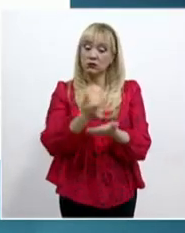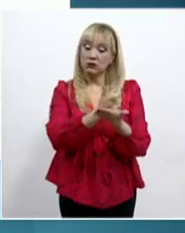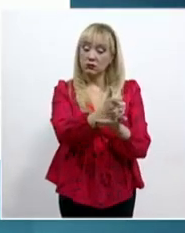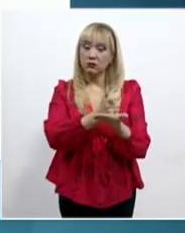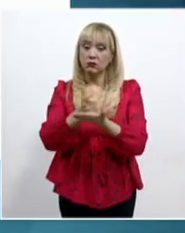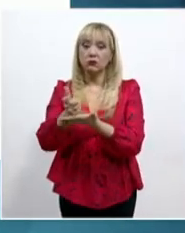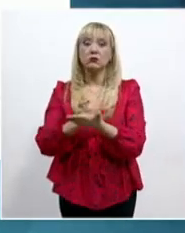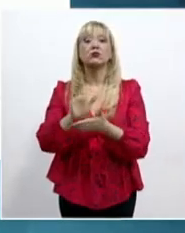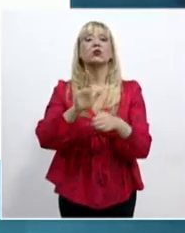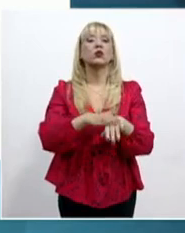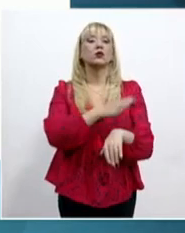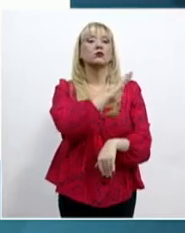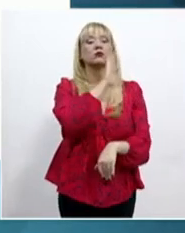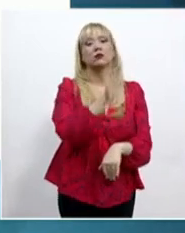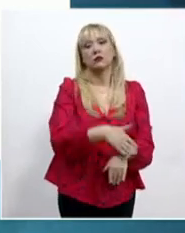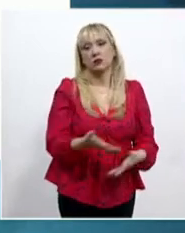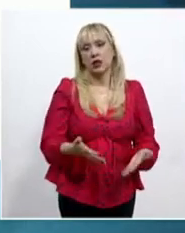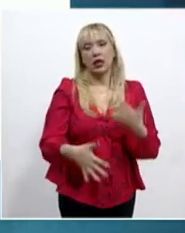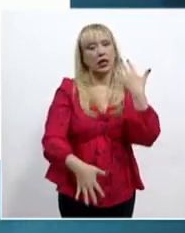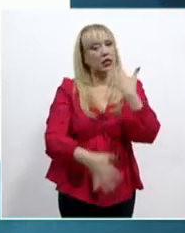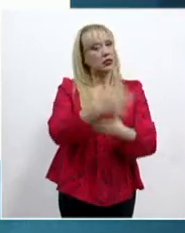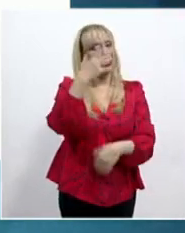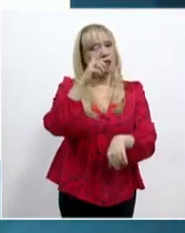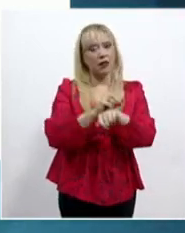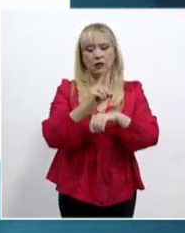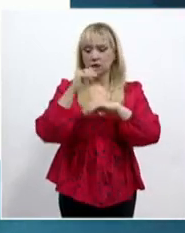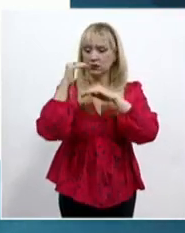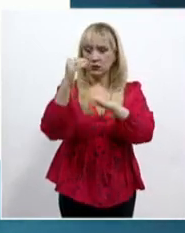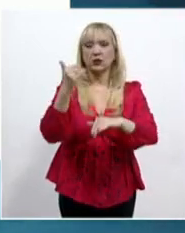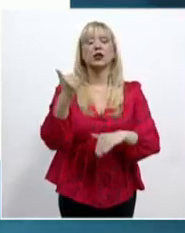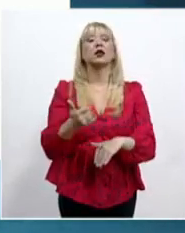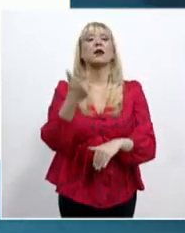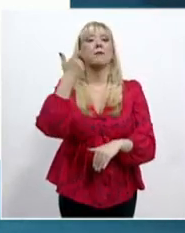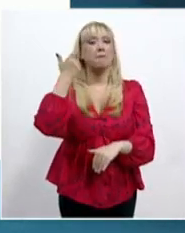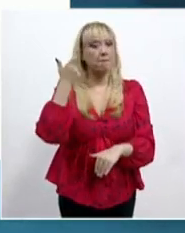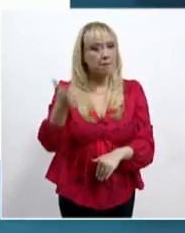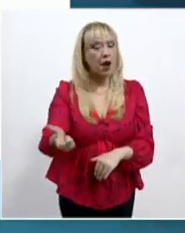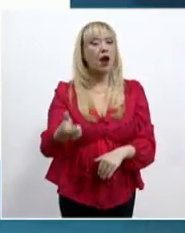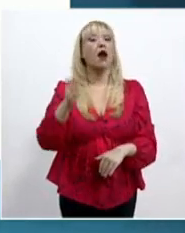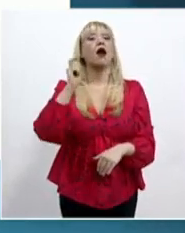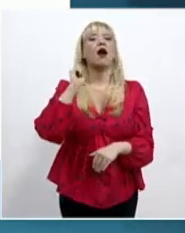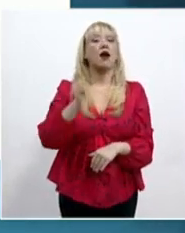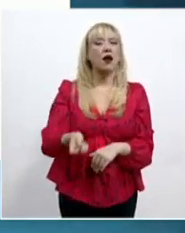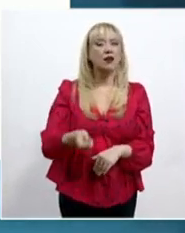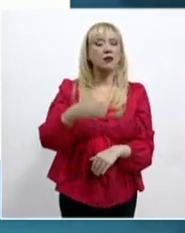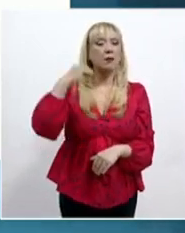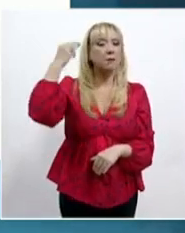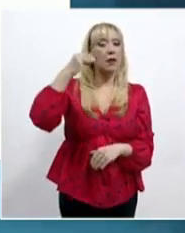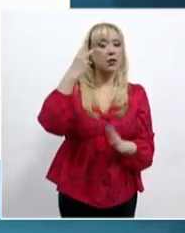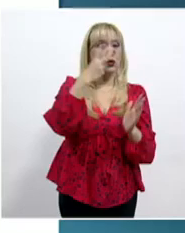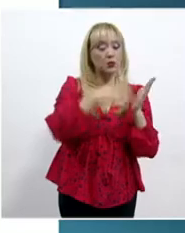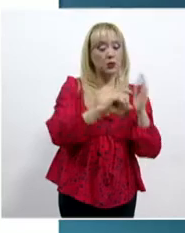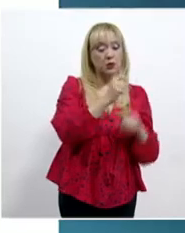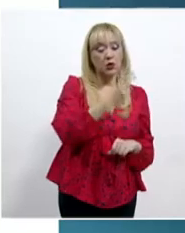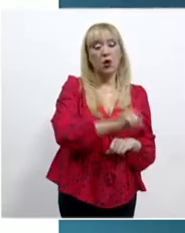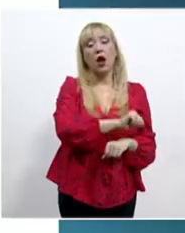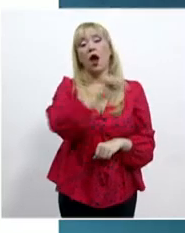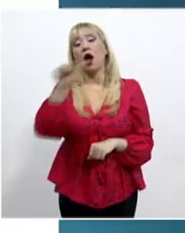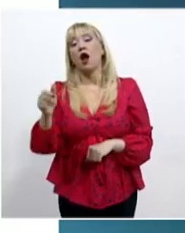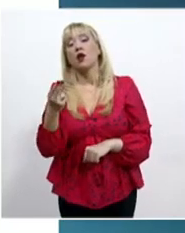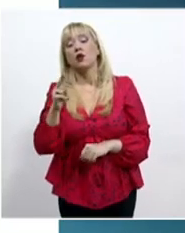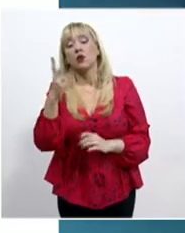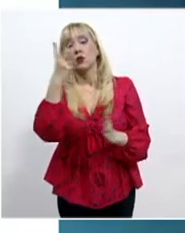en un plazo de 15 días. Además, les tendrán que pagar las pensiones comprendidas en el periodo de marzo de 2021 a noviembre